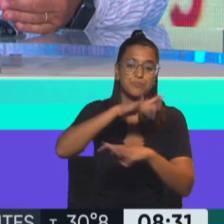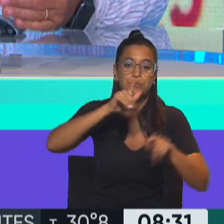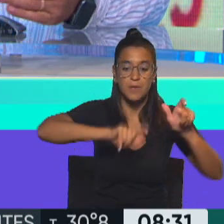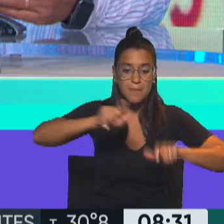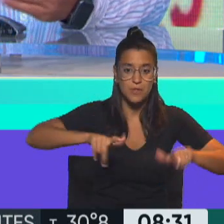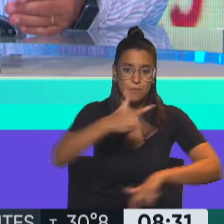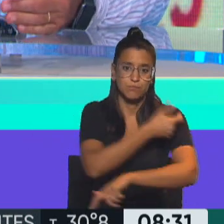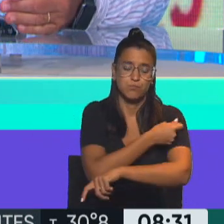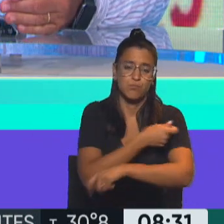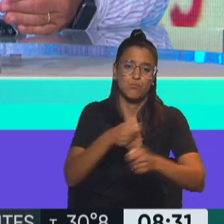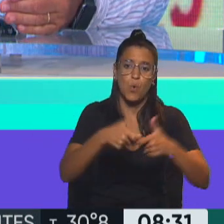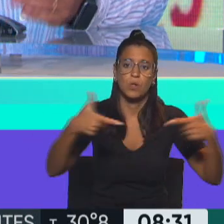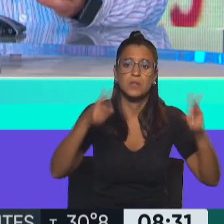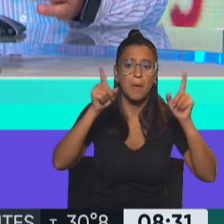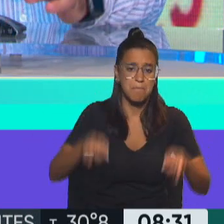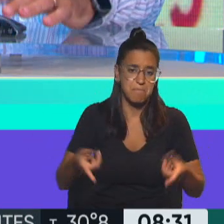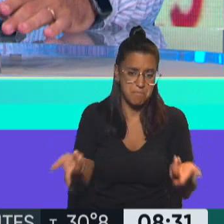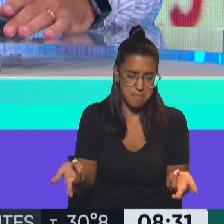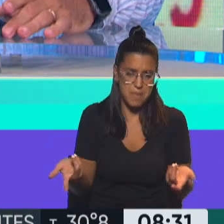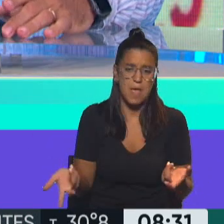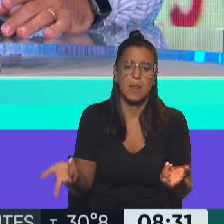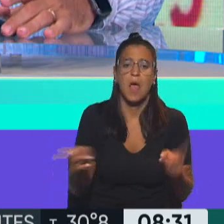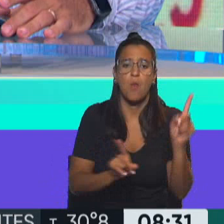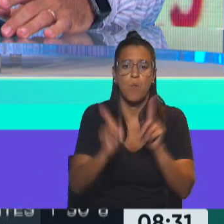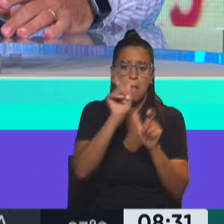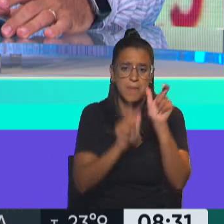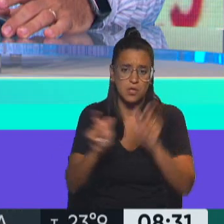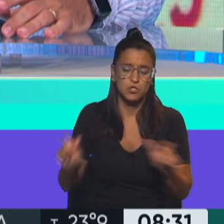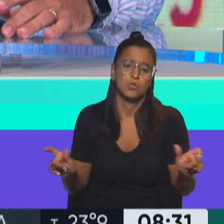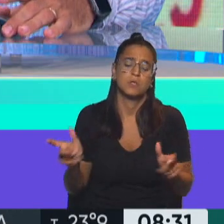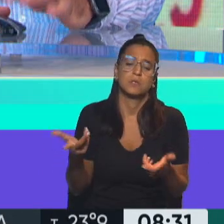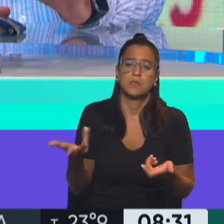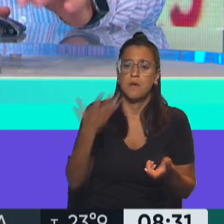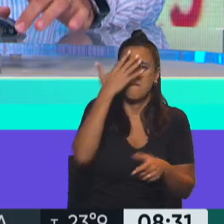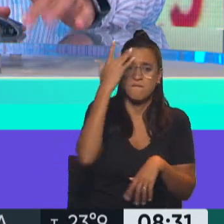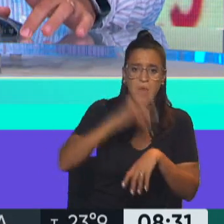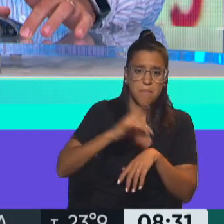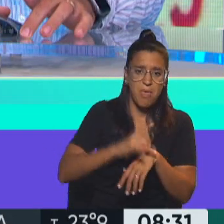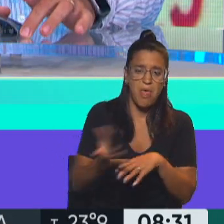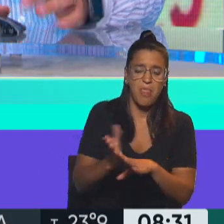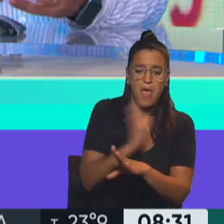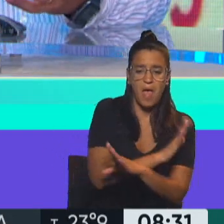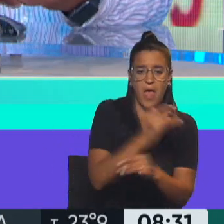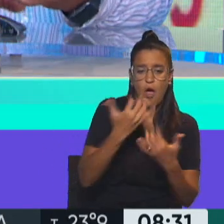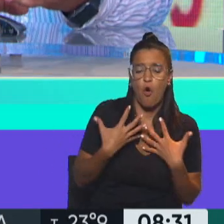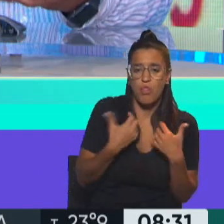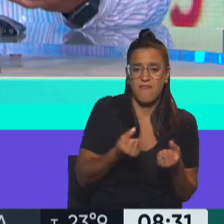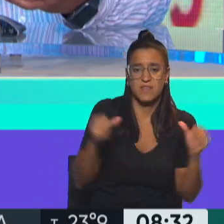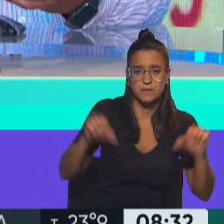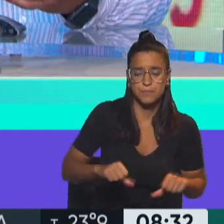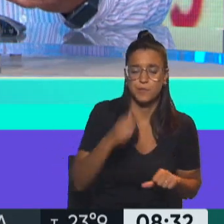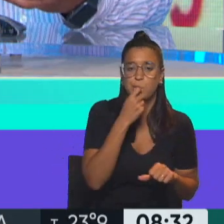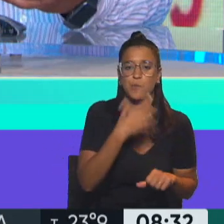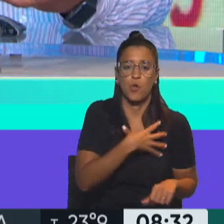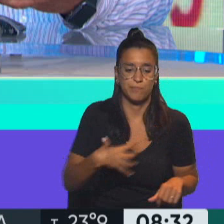población vacunada, también van a estar afectadas aquellas personas que tienen comorbilidades o problemas del sistema inmune,